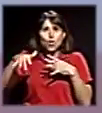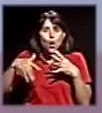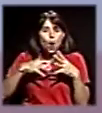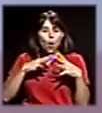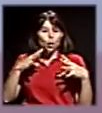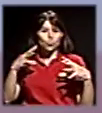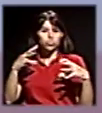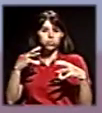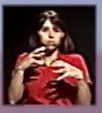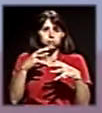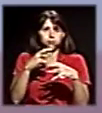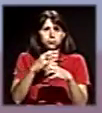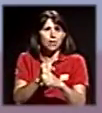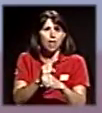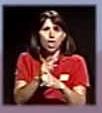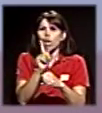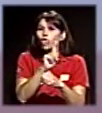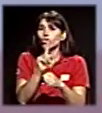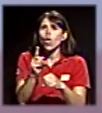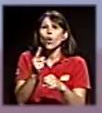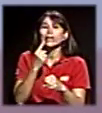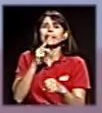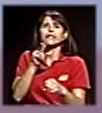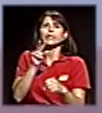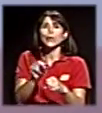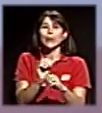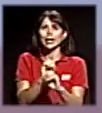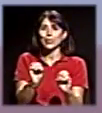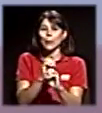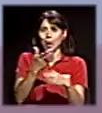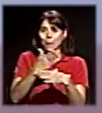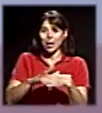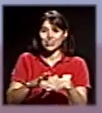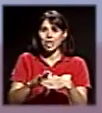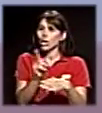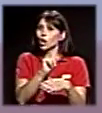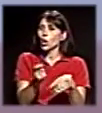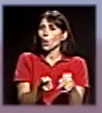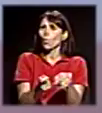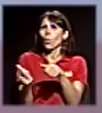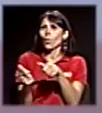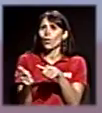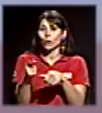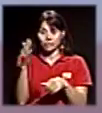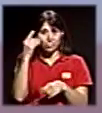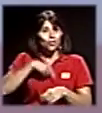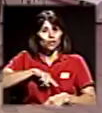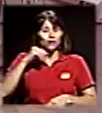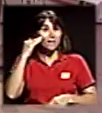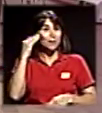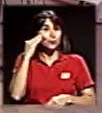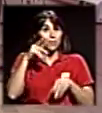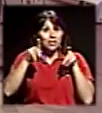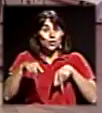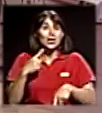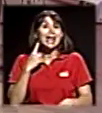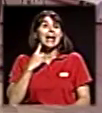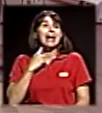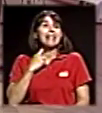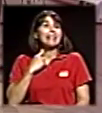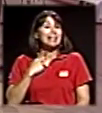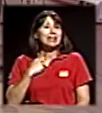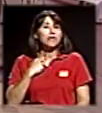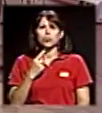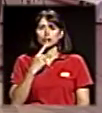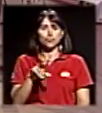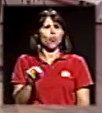la negación como sabemos es una parte muy importante en el en las adicciones no que el adicto no cree que tiene un